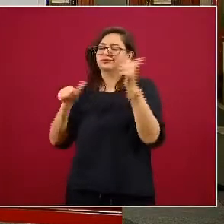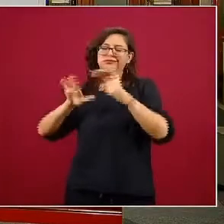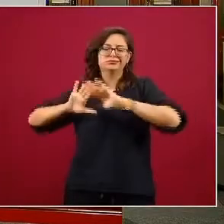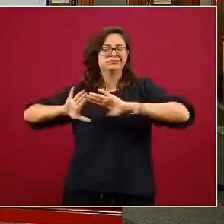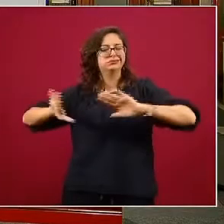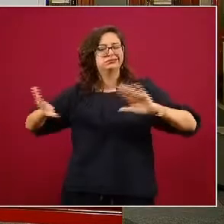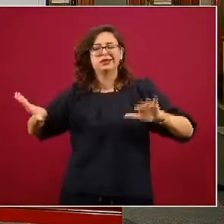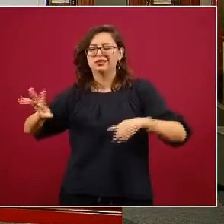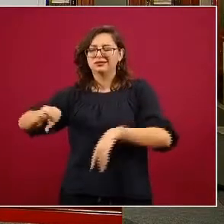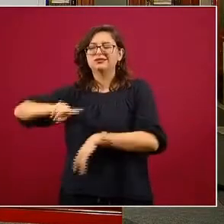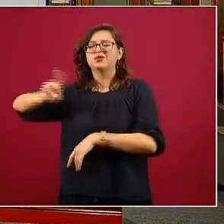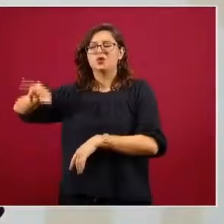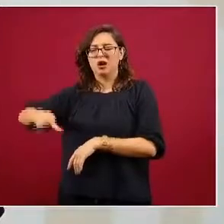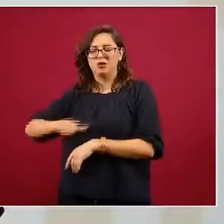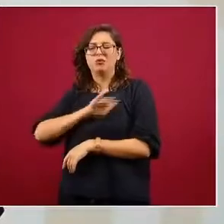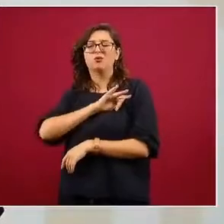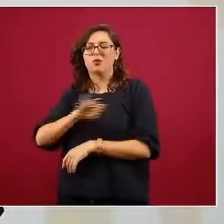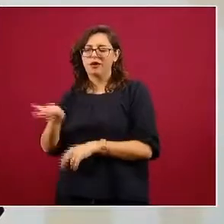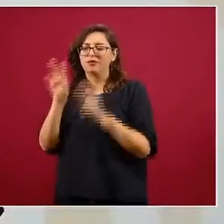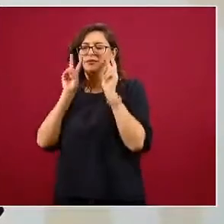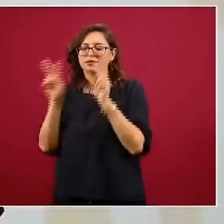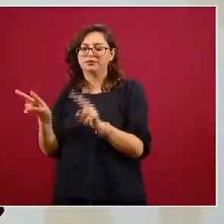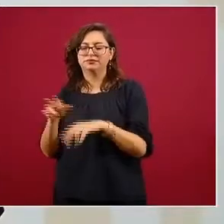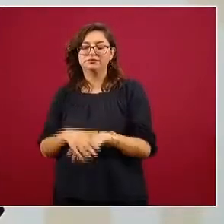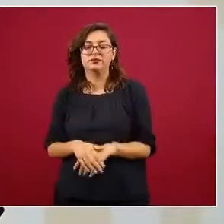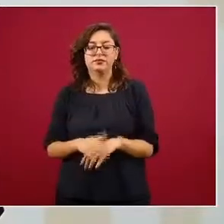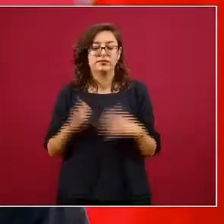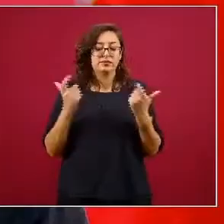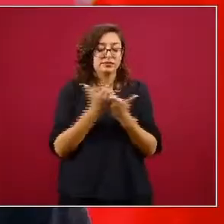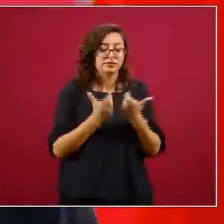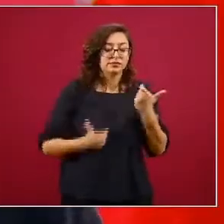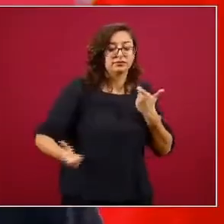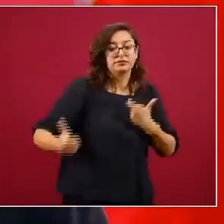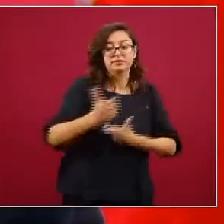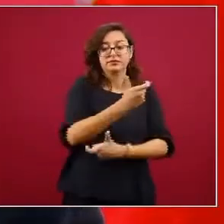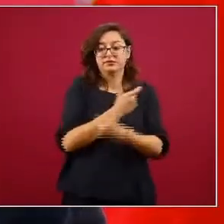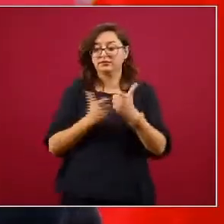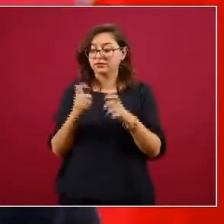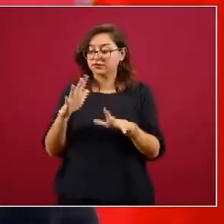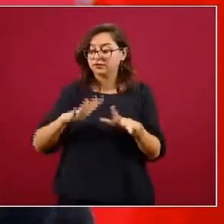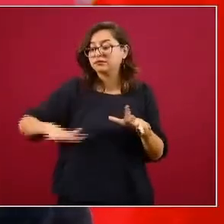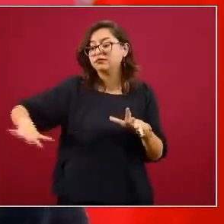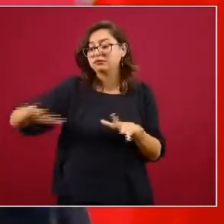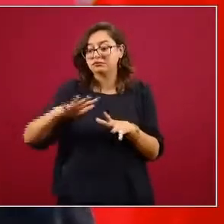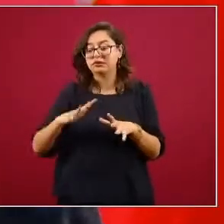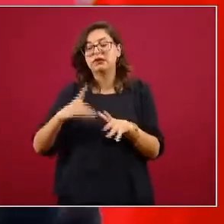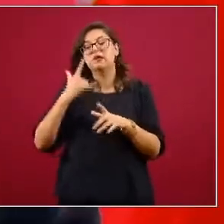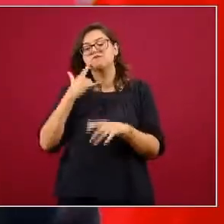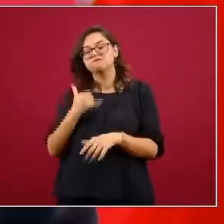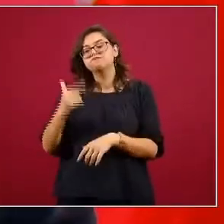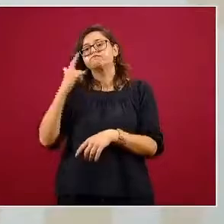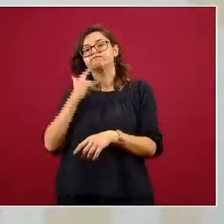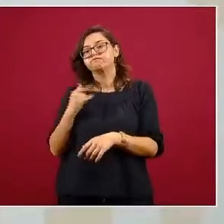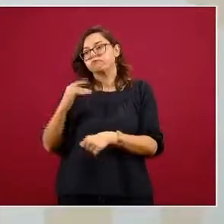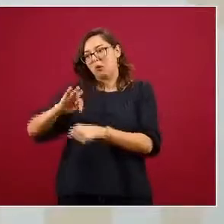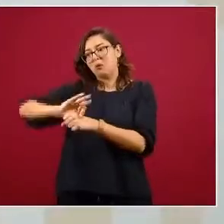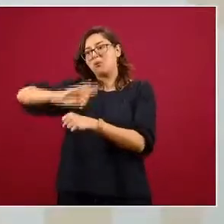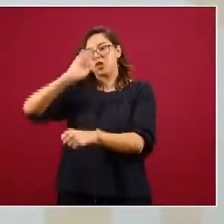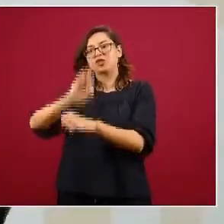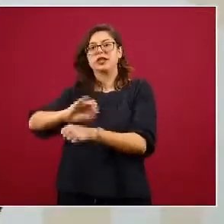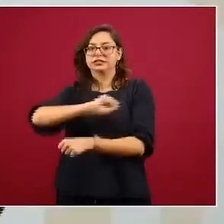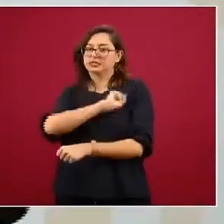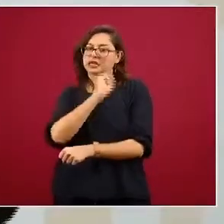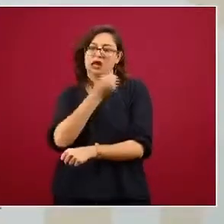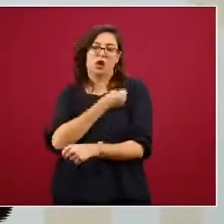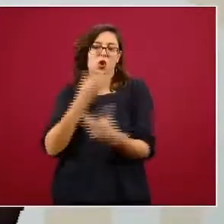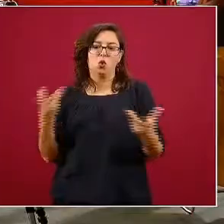La economía, como lo expliqué al inicio, y la vida social, la vemos como parte de este empeño de proteger la salud,